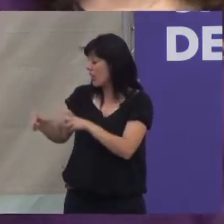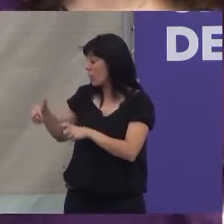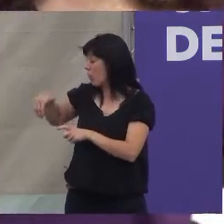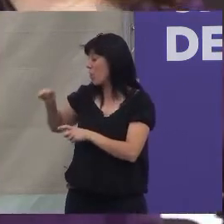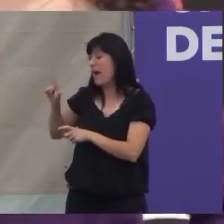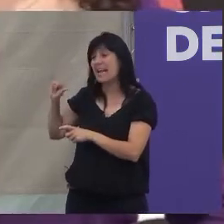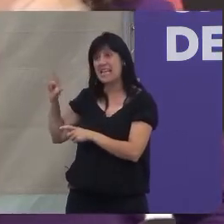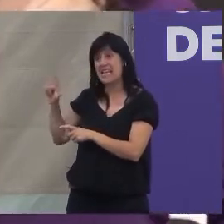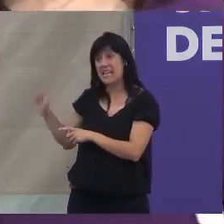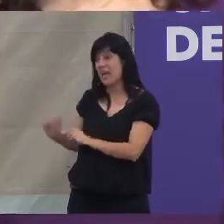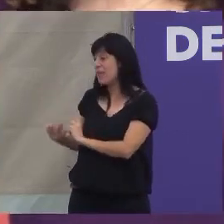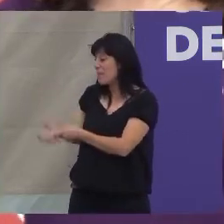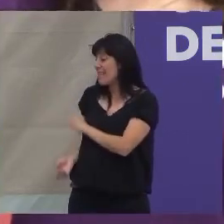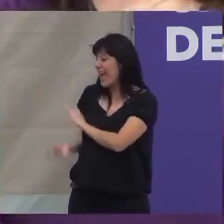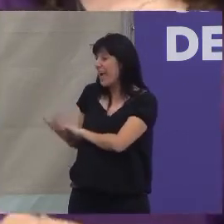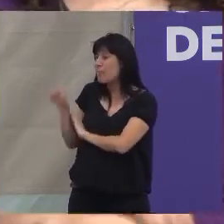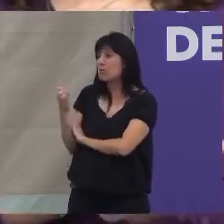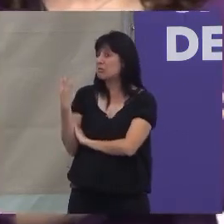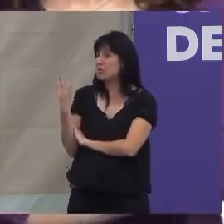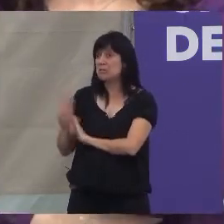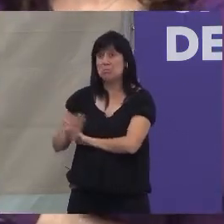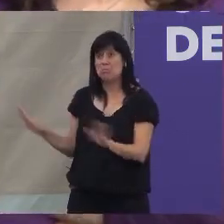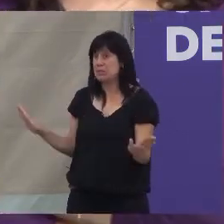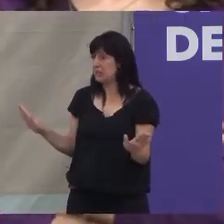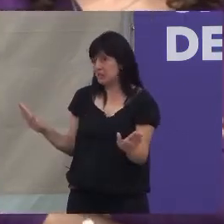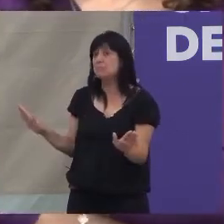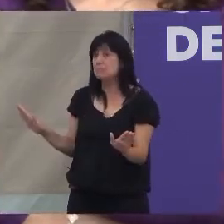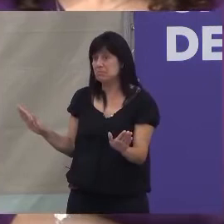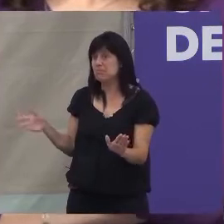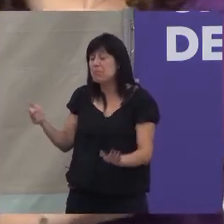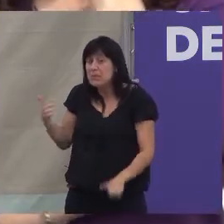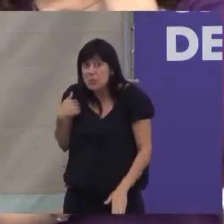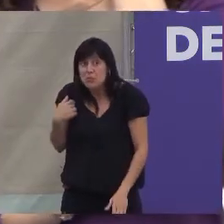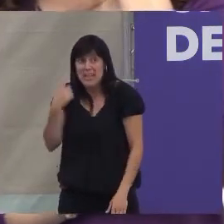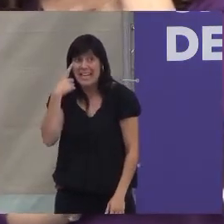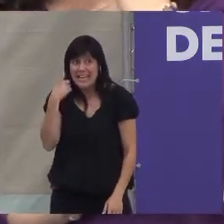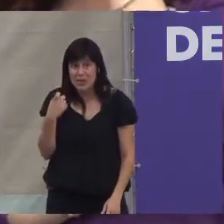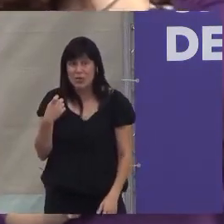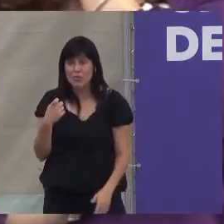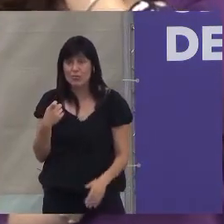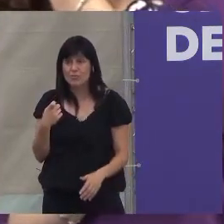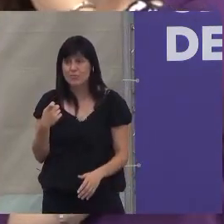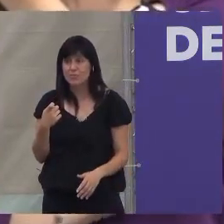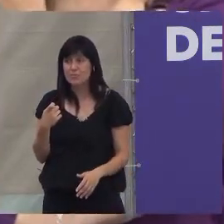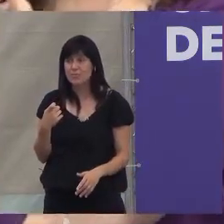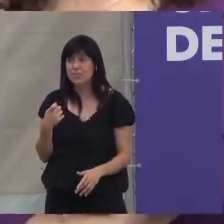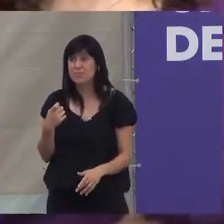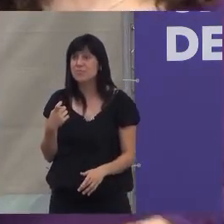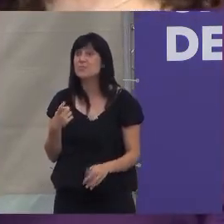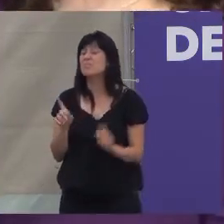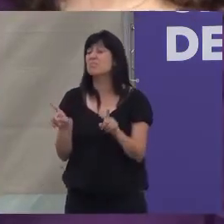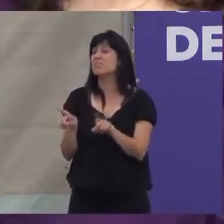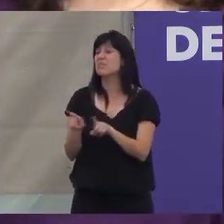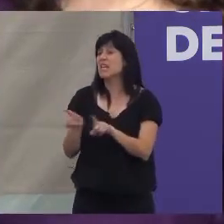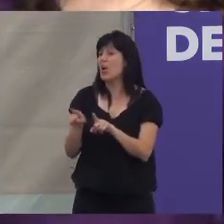cuando empezamos éramos 3 personas, no éramos más. Y creo que, al contrario de lo que está